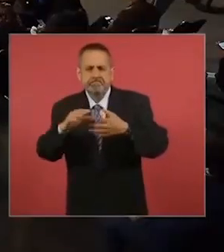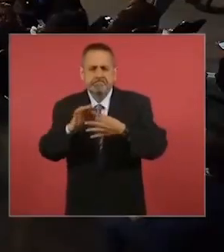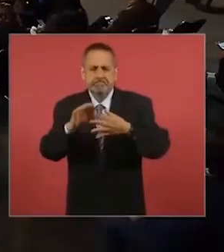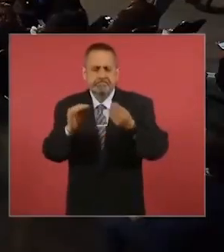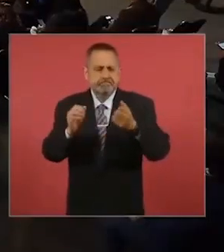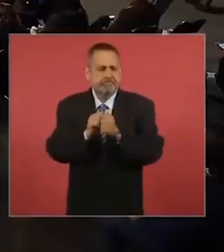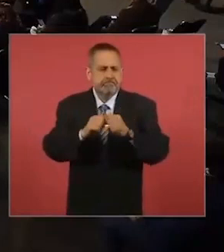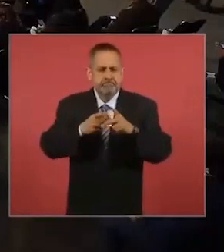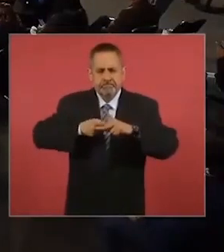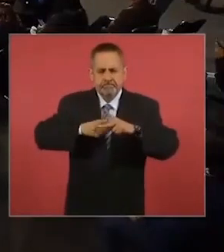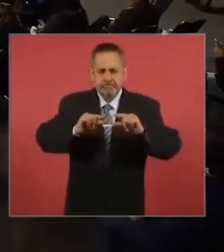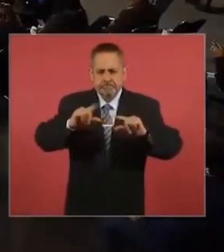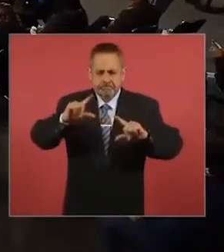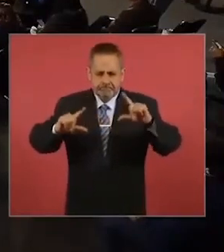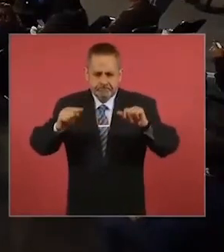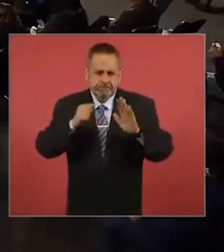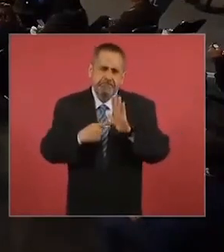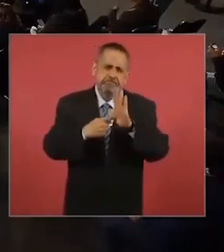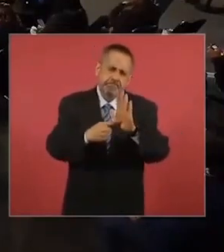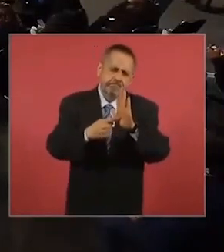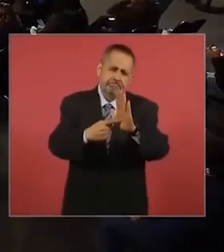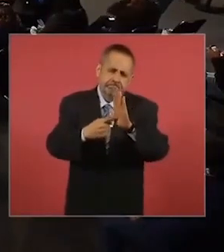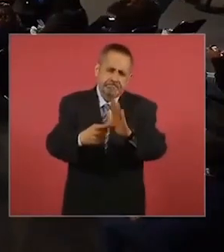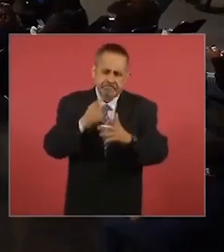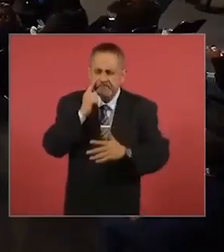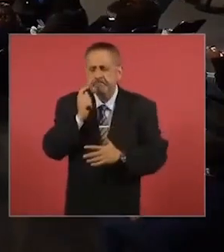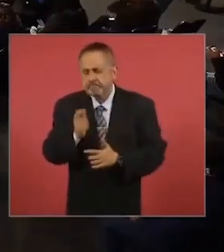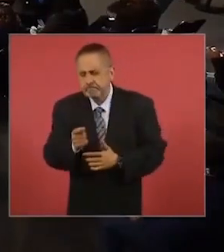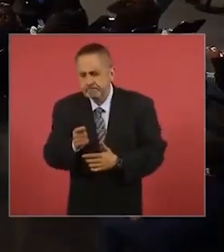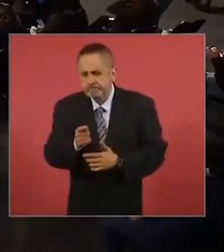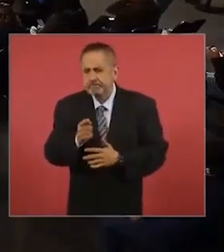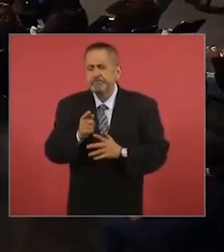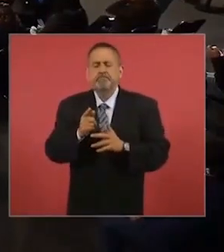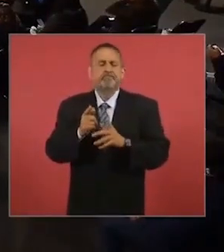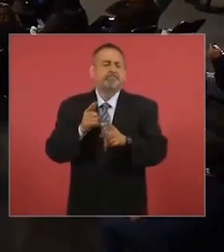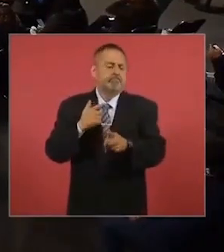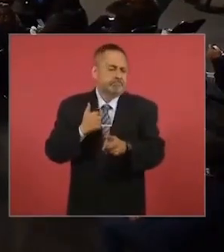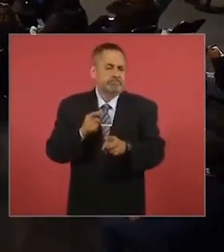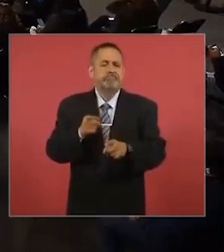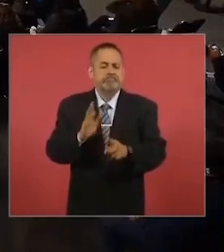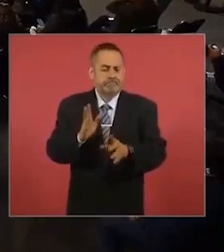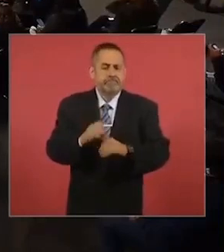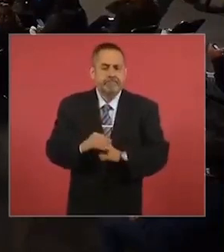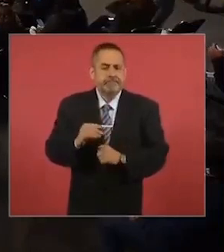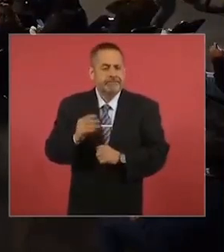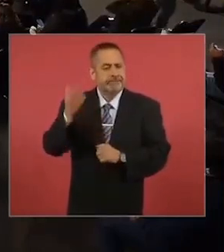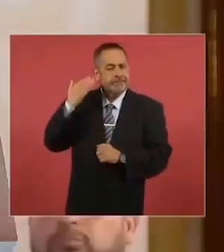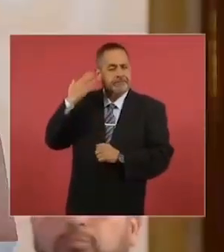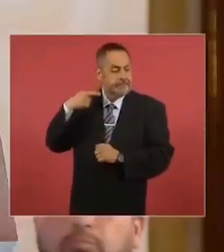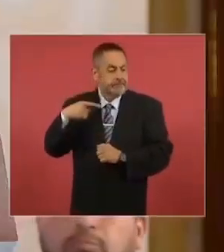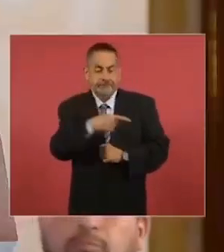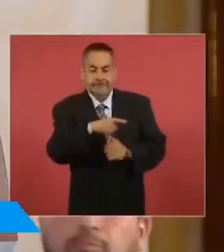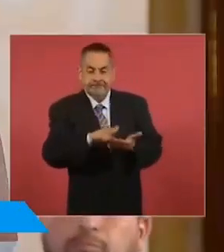En el escenario de la información nacional, bueno, pues hay noticias relevantes porque el gobierno de México asumiría, dicen, parte del